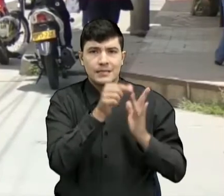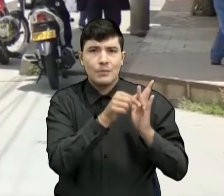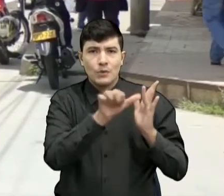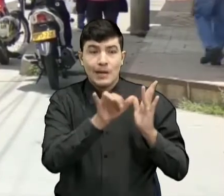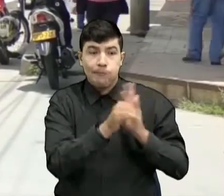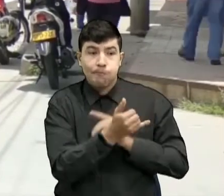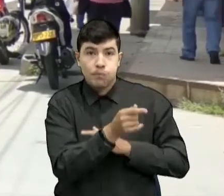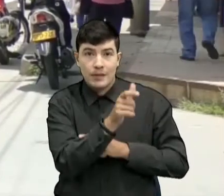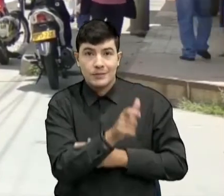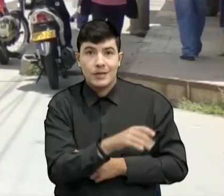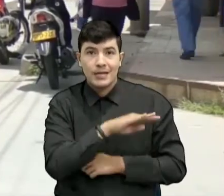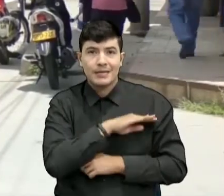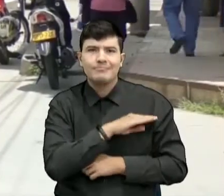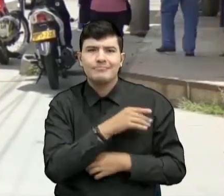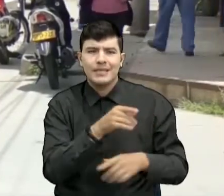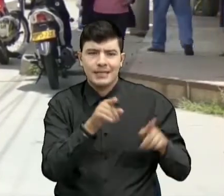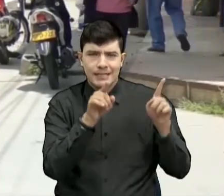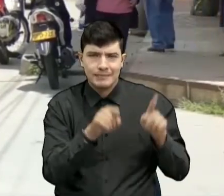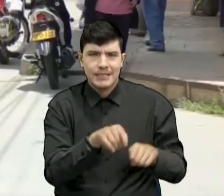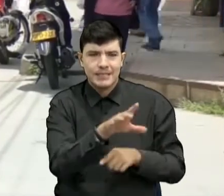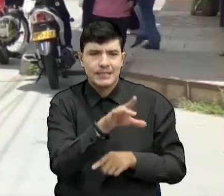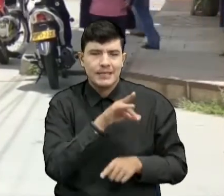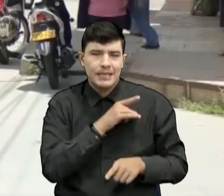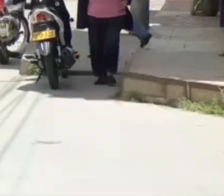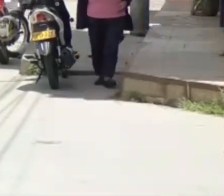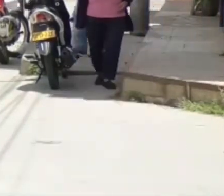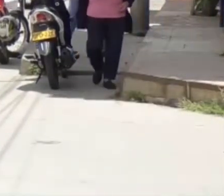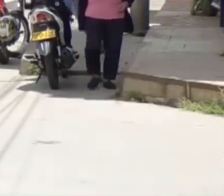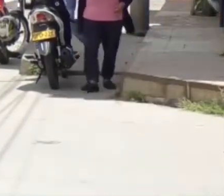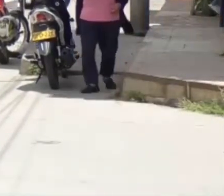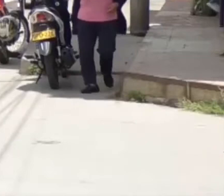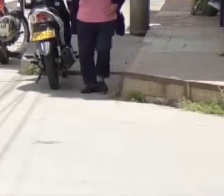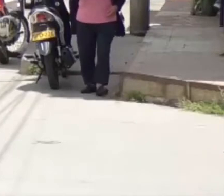con COVID-19 y cumplió junto con el alcalde el periodo de